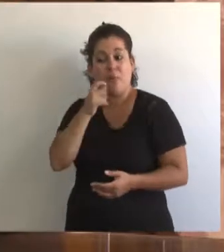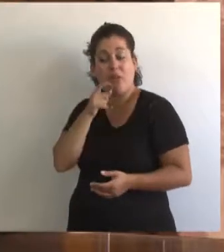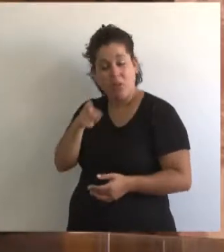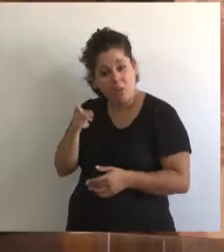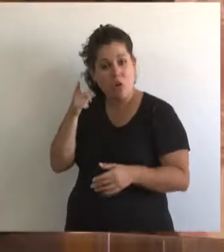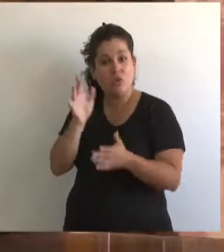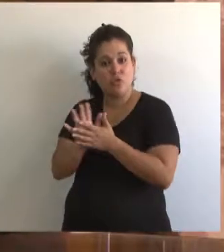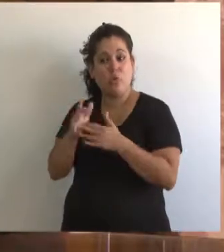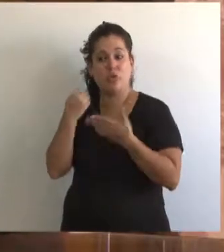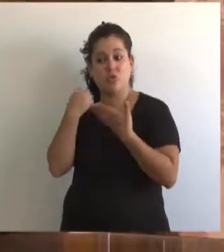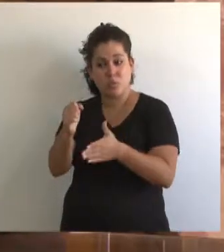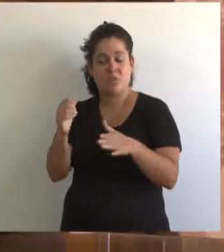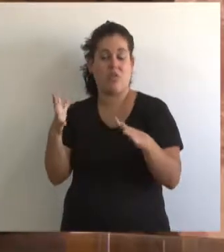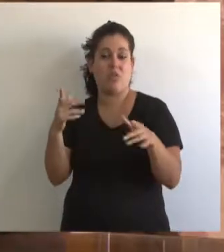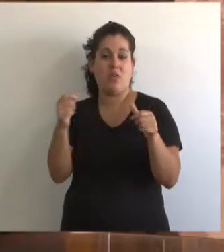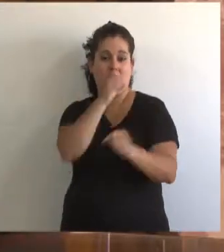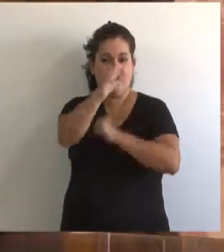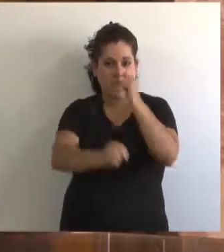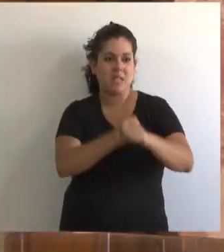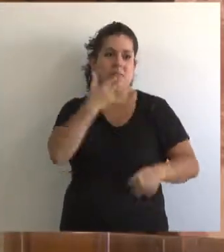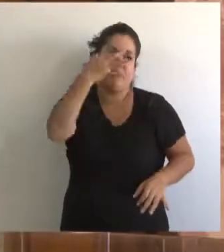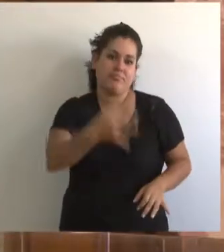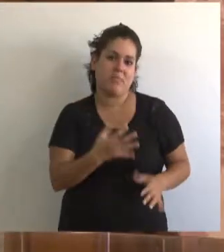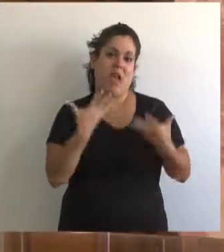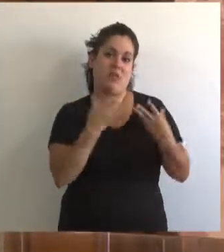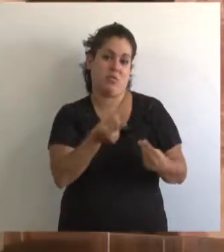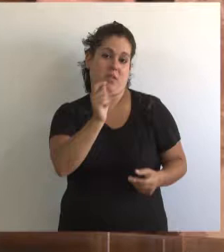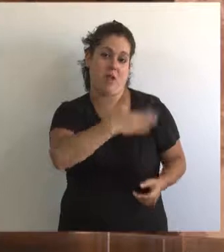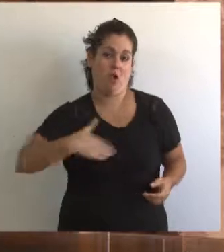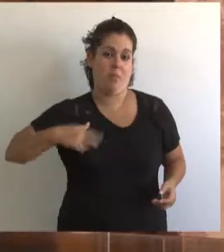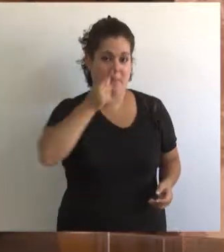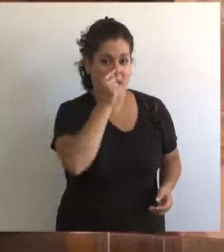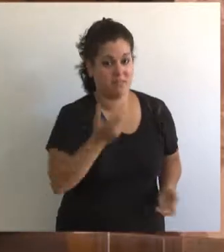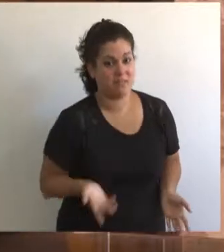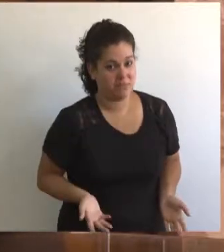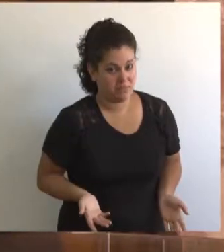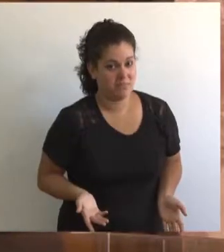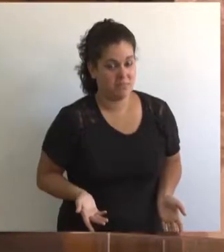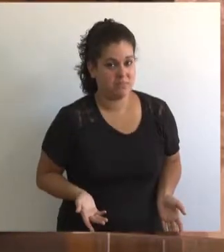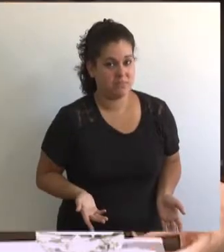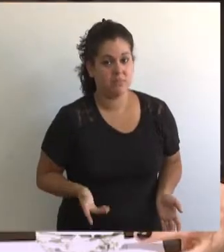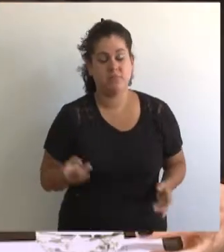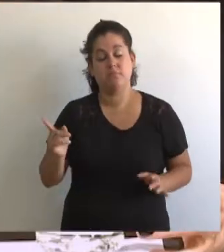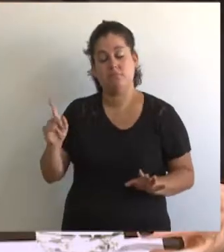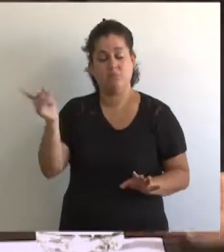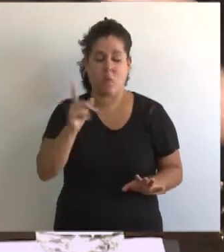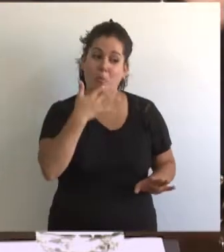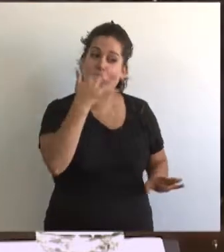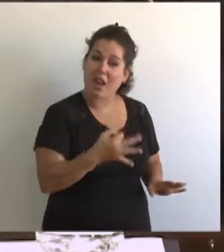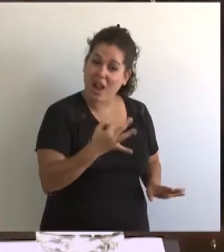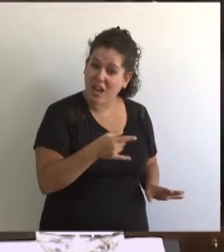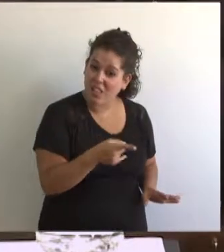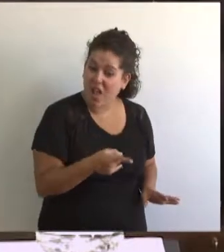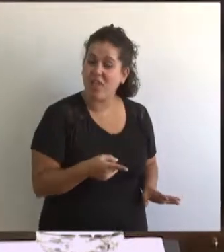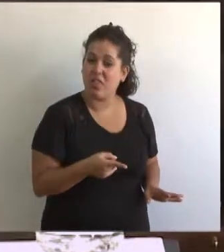subsidio a las empresas, ahí hay un boleto que ayuda también a los papás y a todos para tener un boleto diferente. En